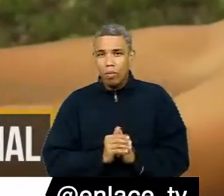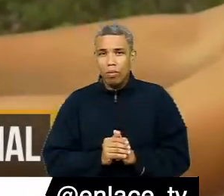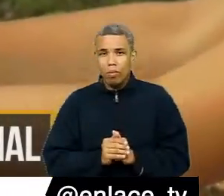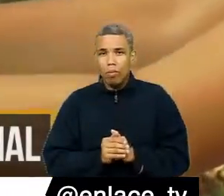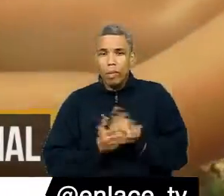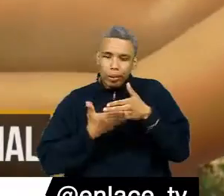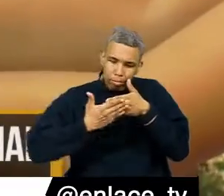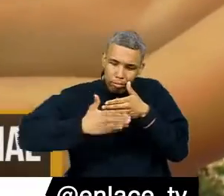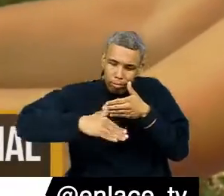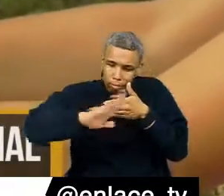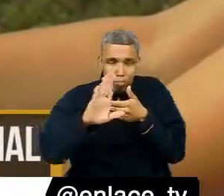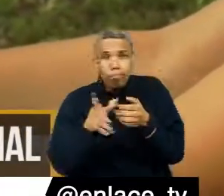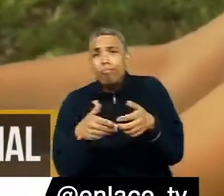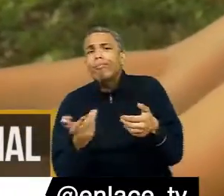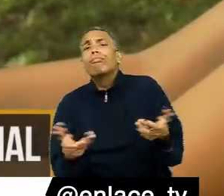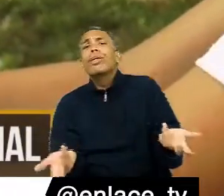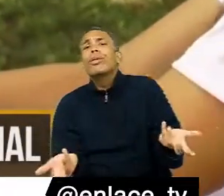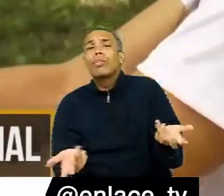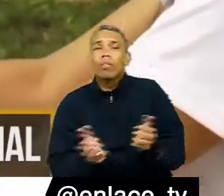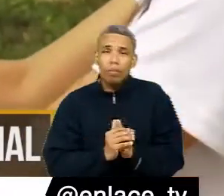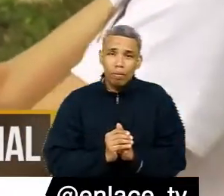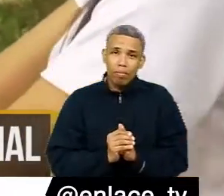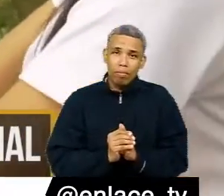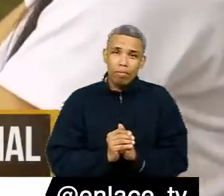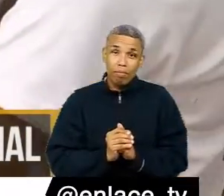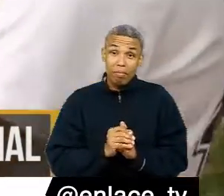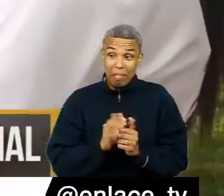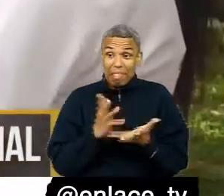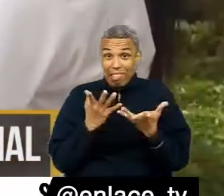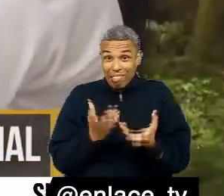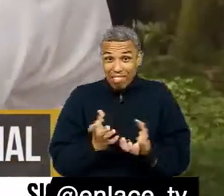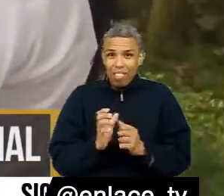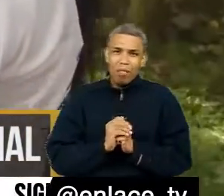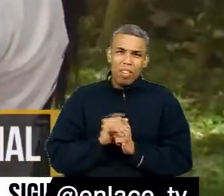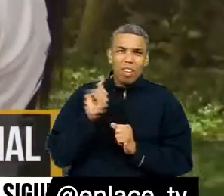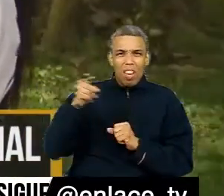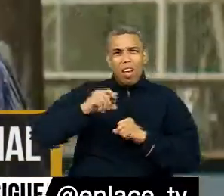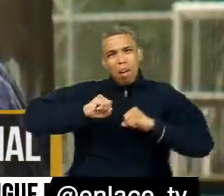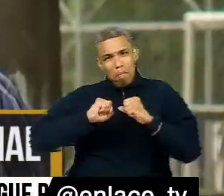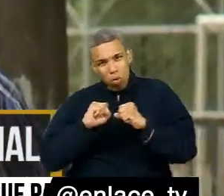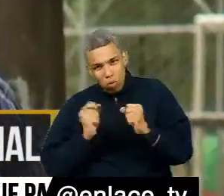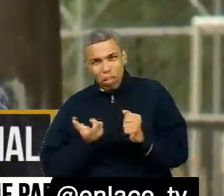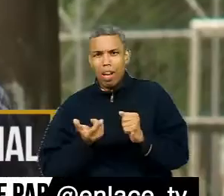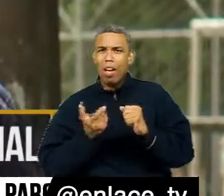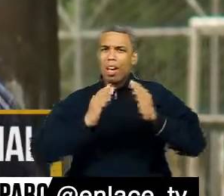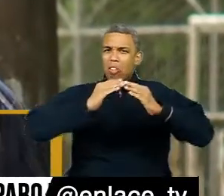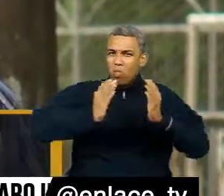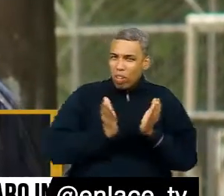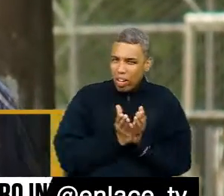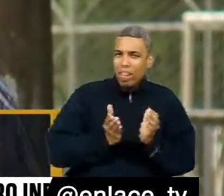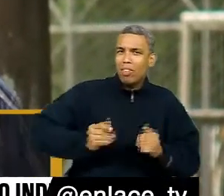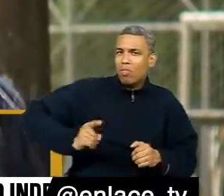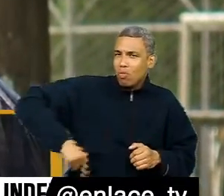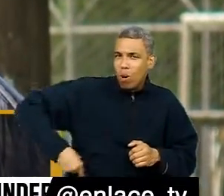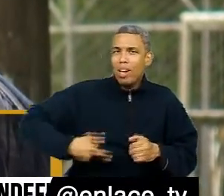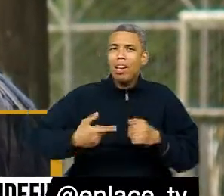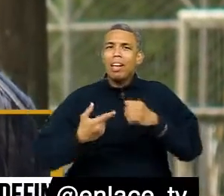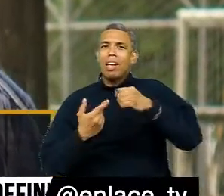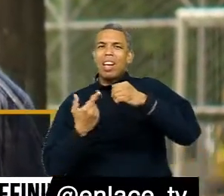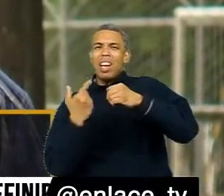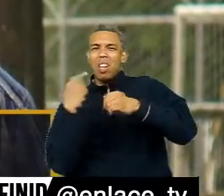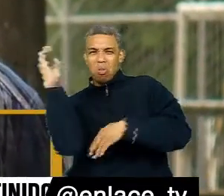de alcanzar el primer puesto y clasificar a la siguiente versión del Festival Nacional Estudiantil. Sí, para nosotros es un orgullo